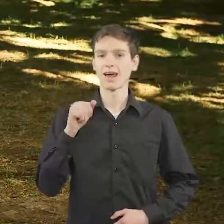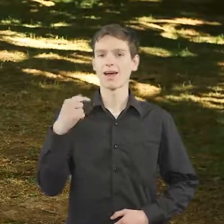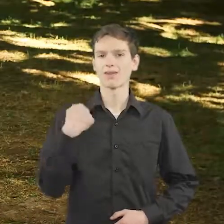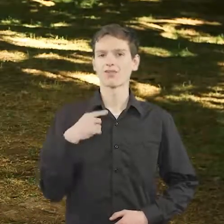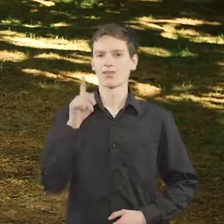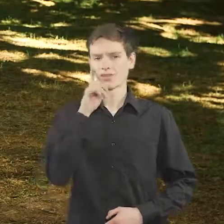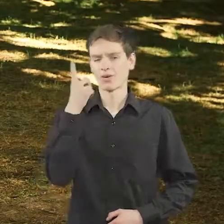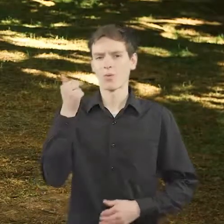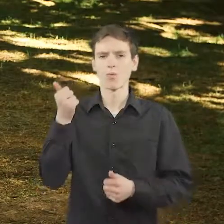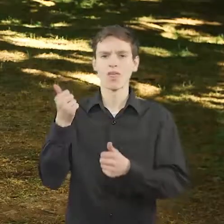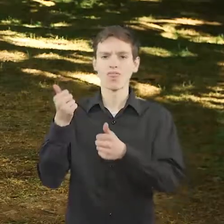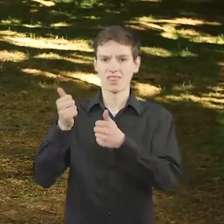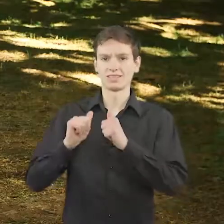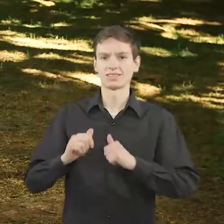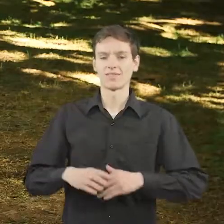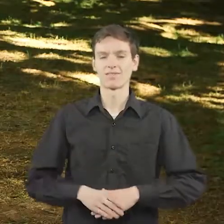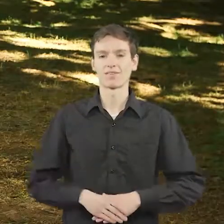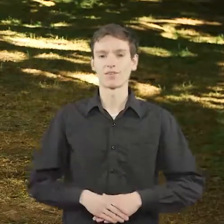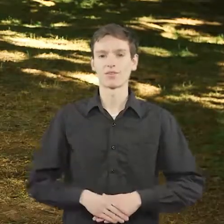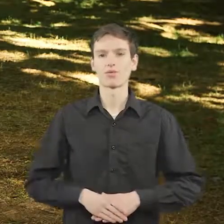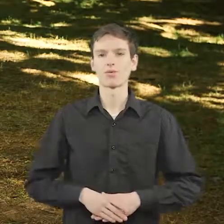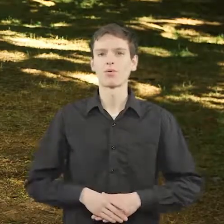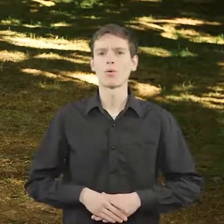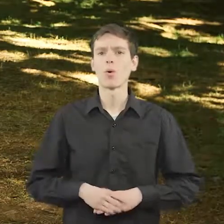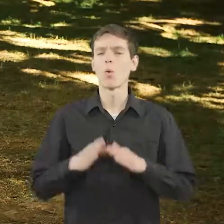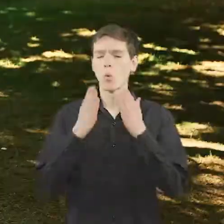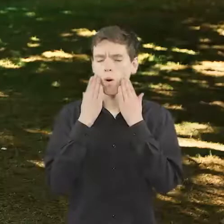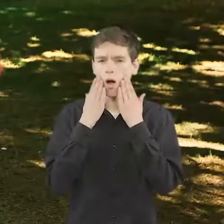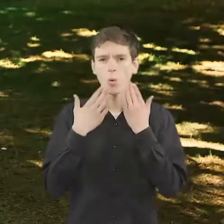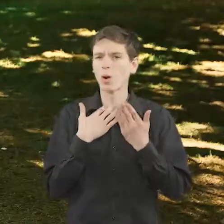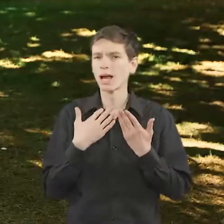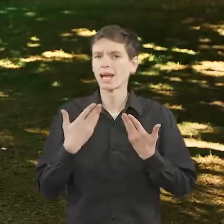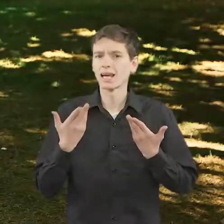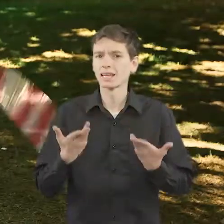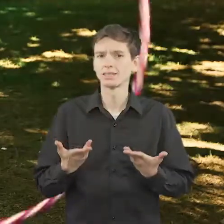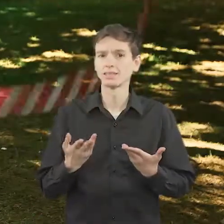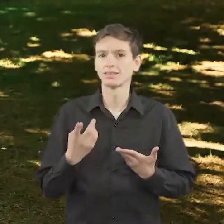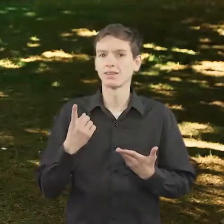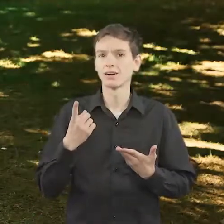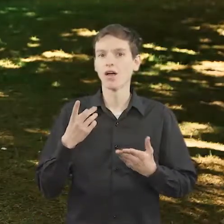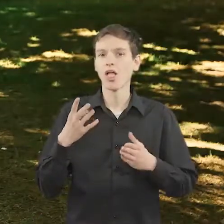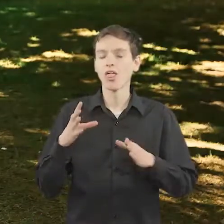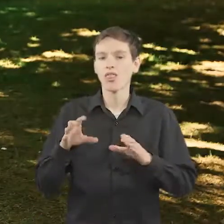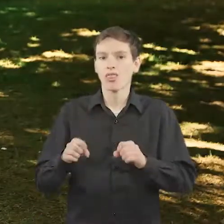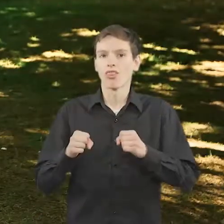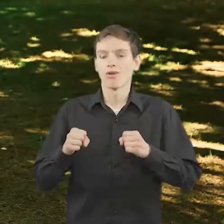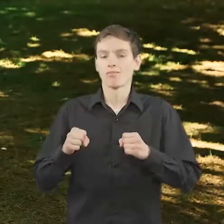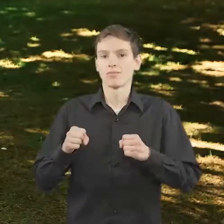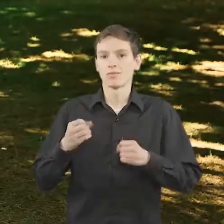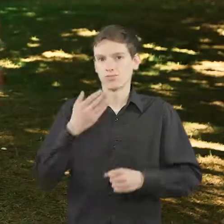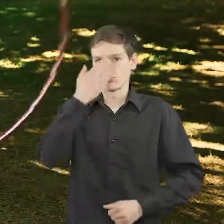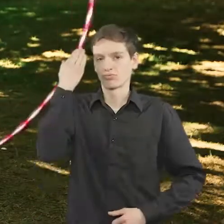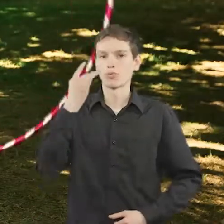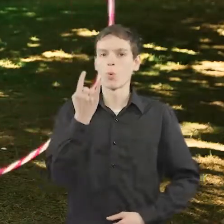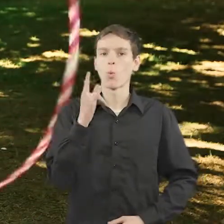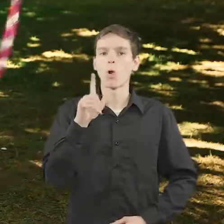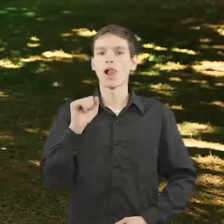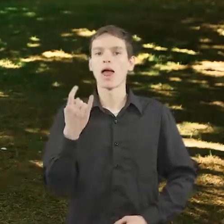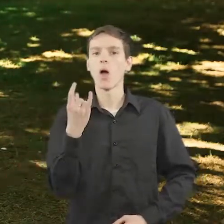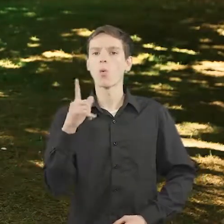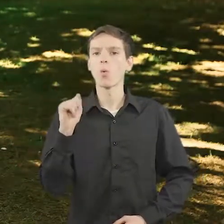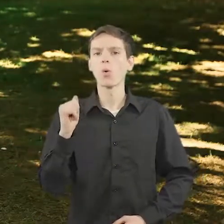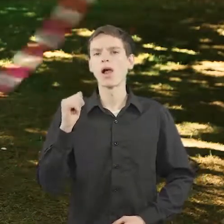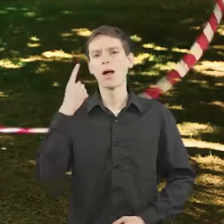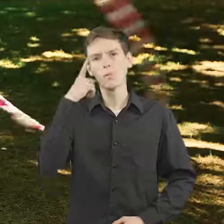Hoy les tengo un desafío. Wow, ¿qué será? Dominar el Hula Hula. ¿Pero por qué se llama